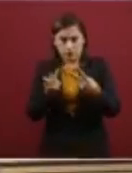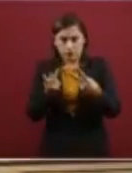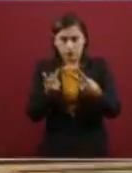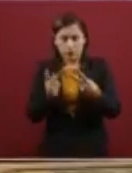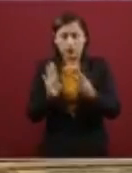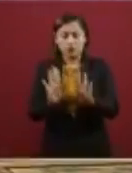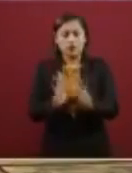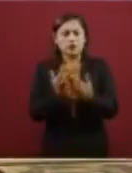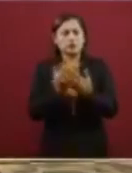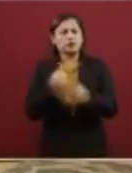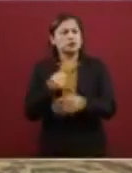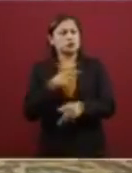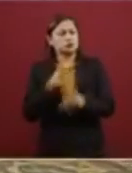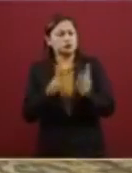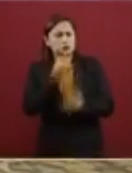no termino todavía.